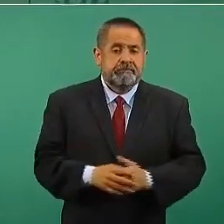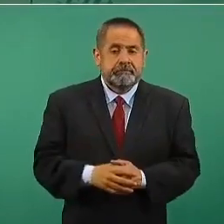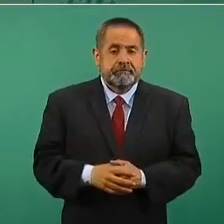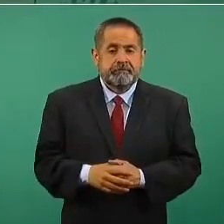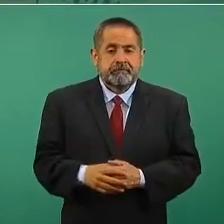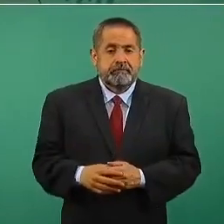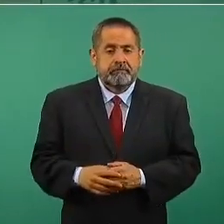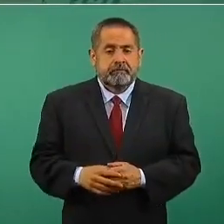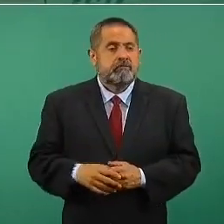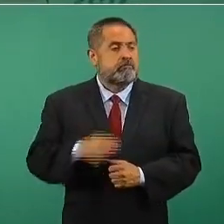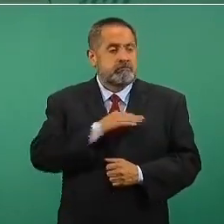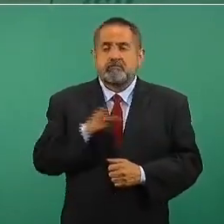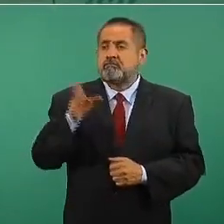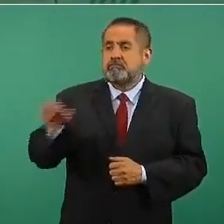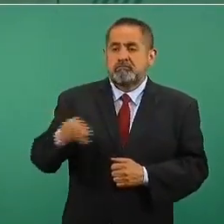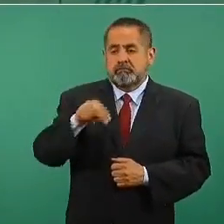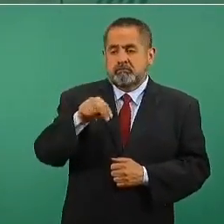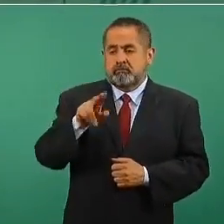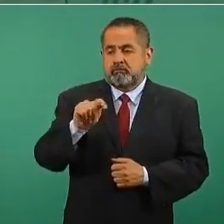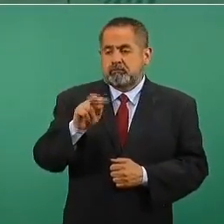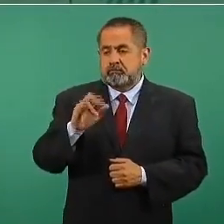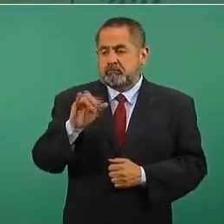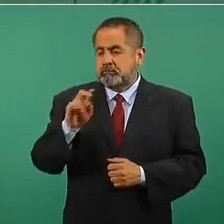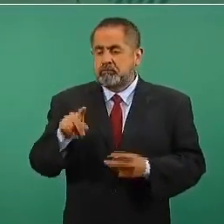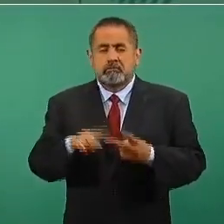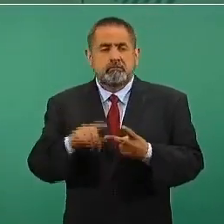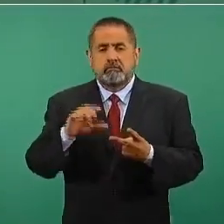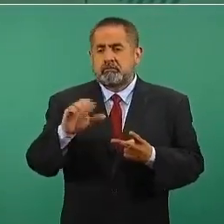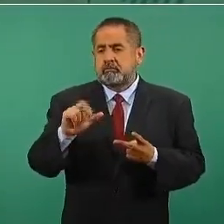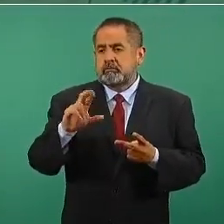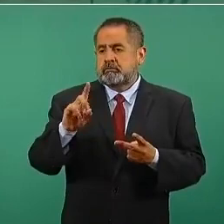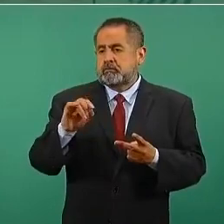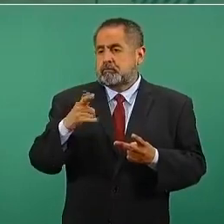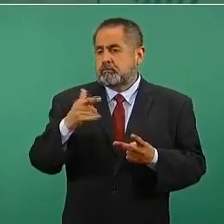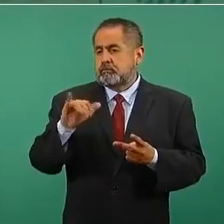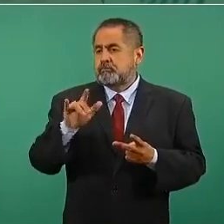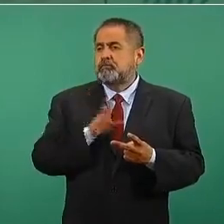Se puede ir a nutrición, se puede ir a cardiología,